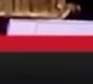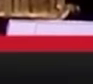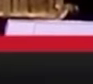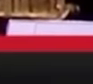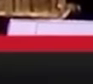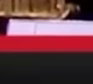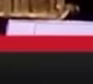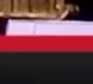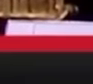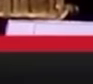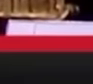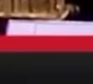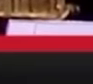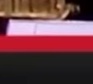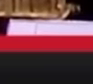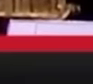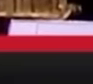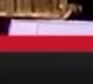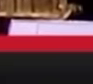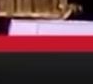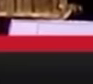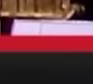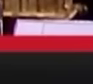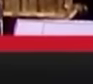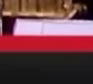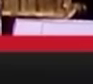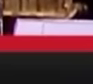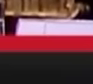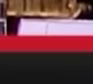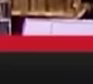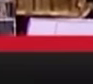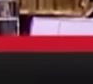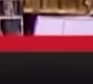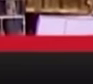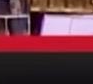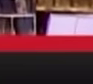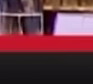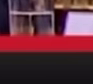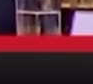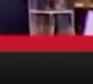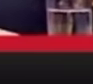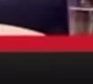respuesta a todo y si quedara alguna duda, va a haber la posibilidad de poder aclarar. Gracias.